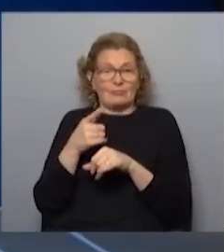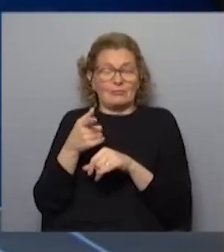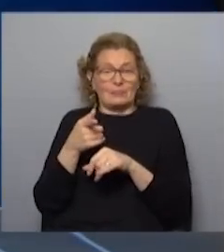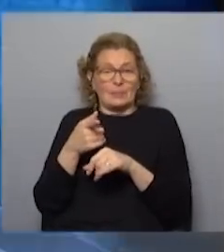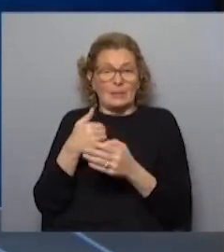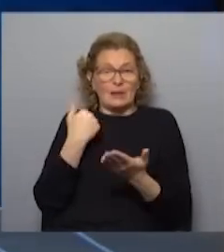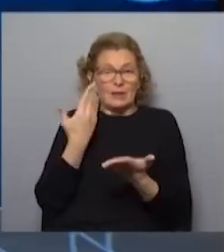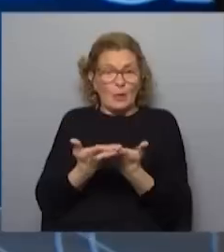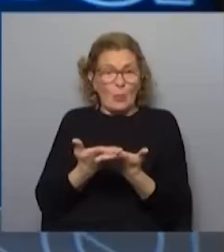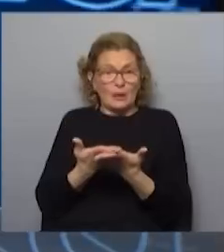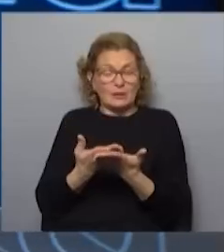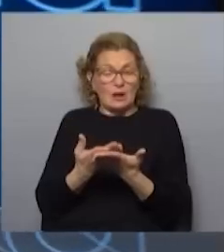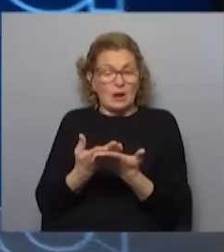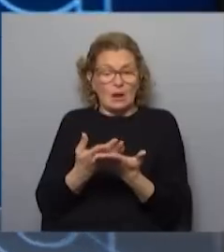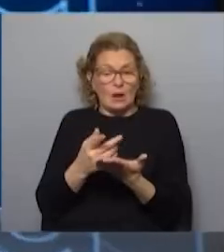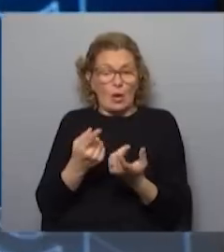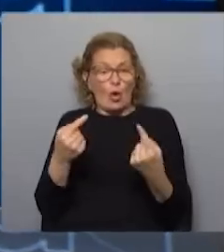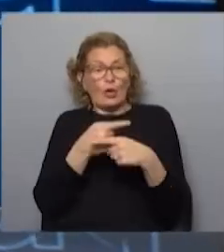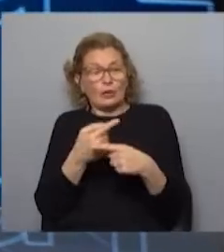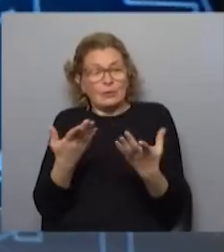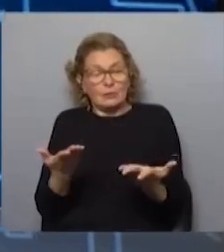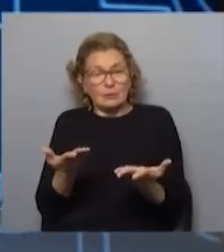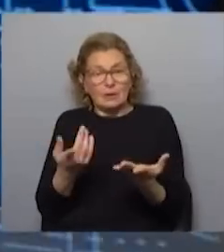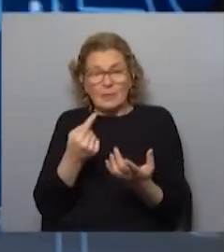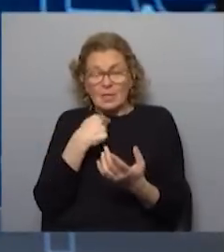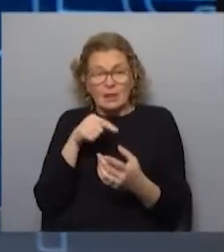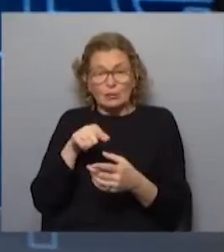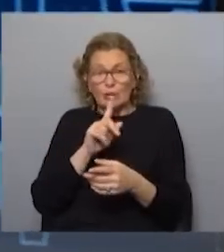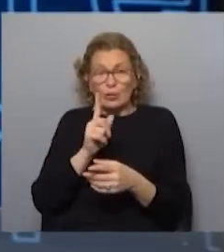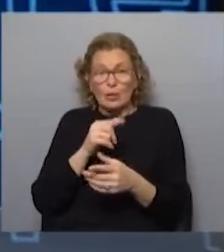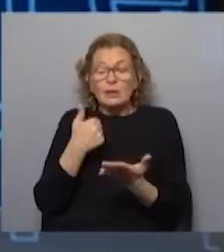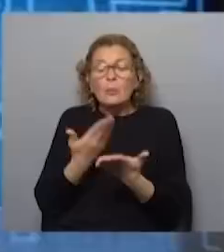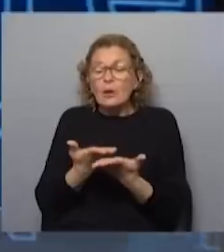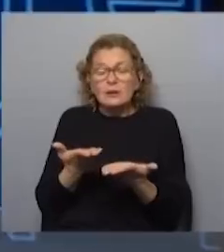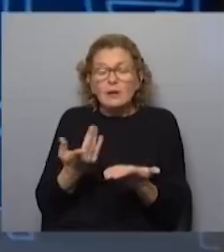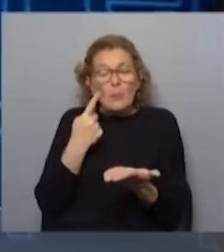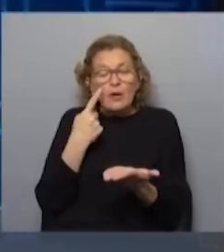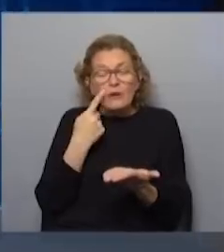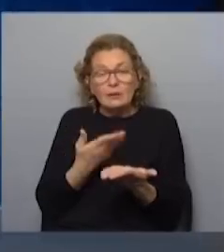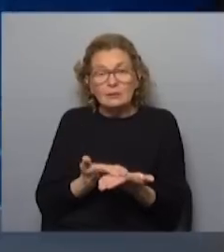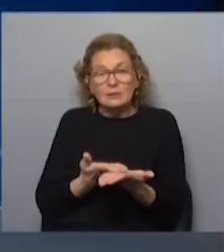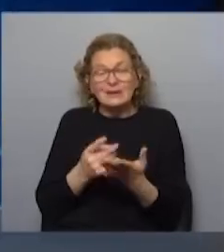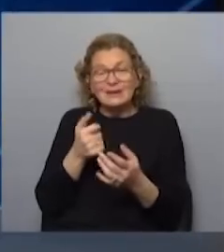que se demuestre lo contrario que se me diga que esto no fue así se me demuestre recién el